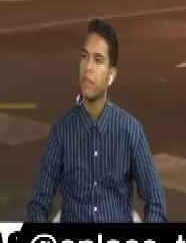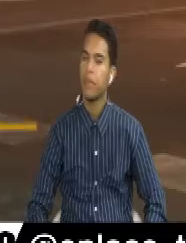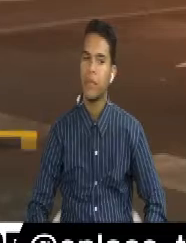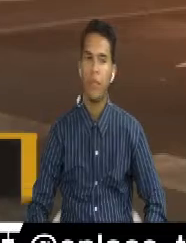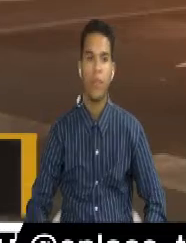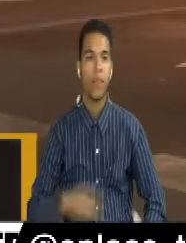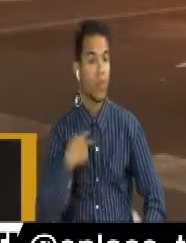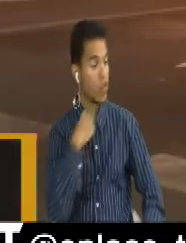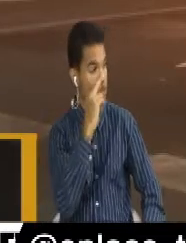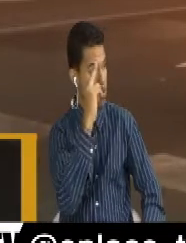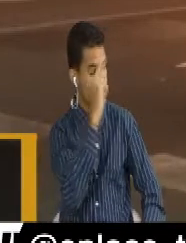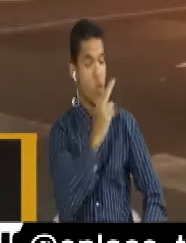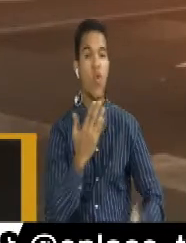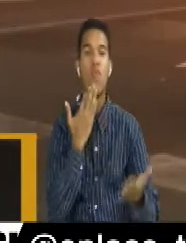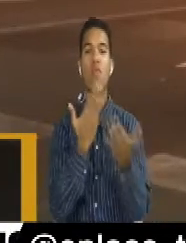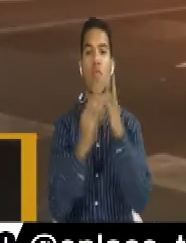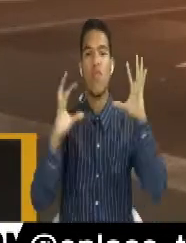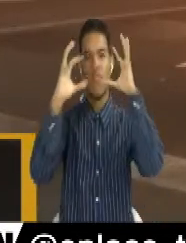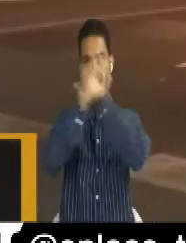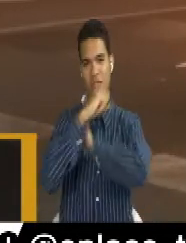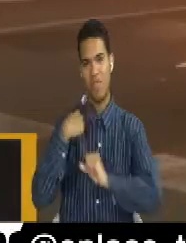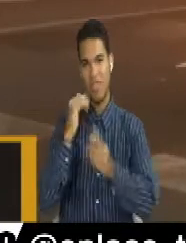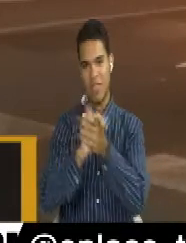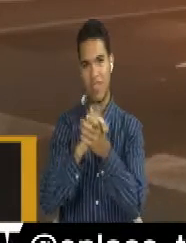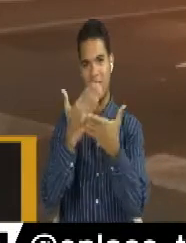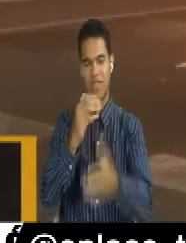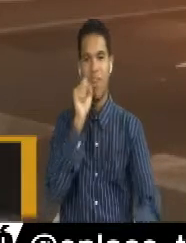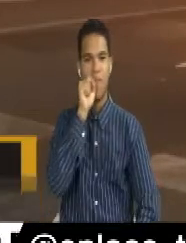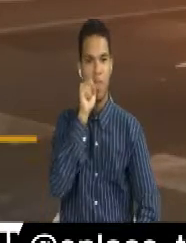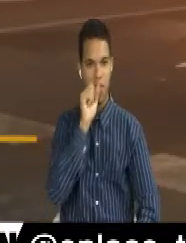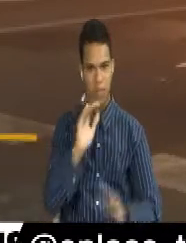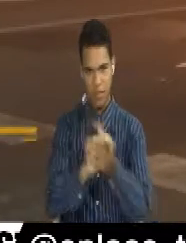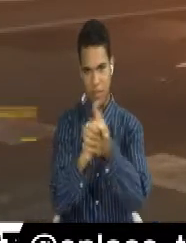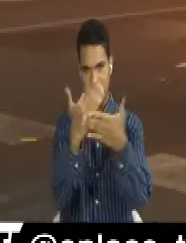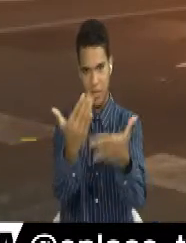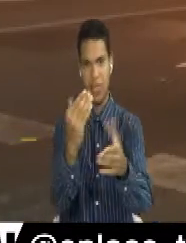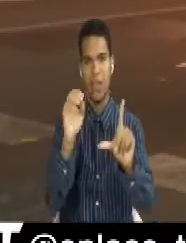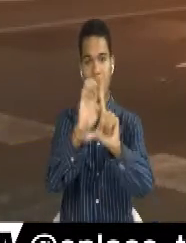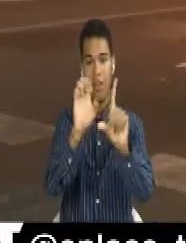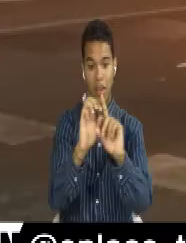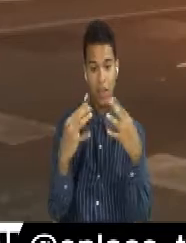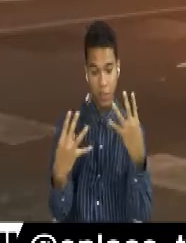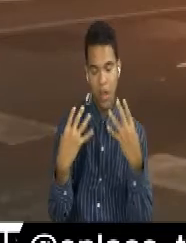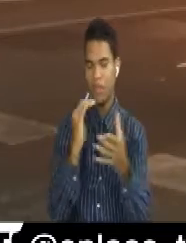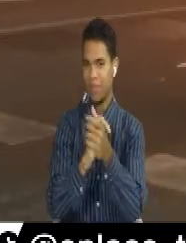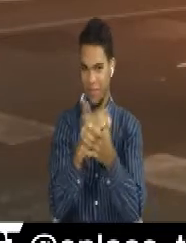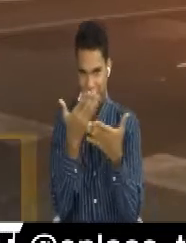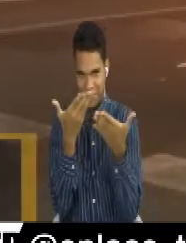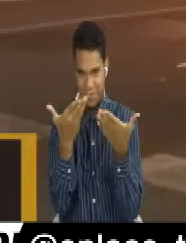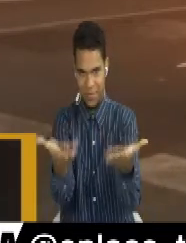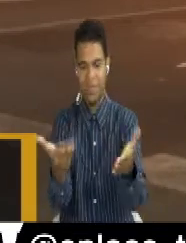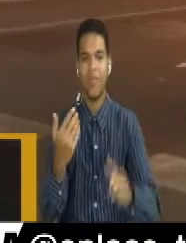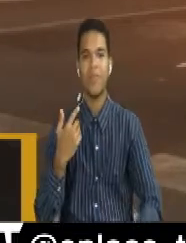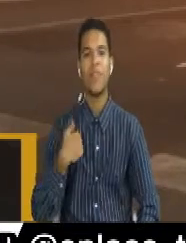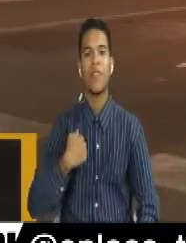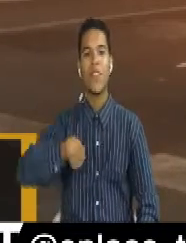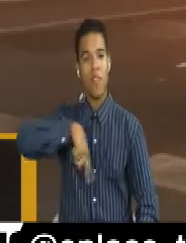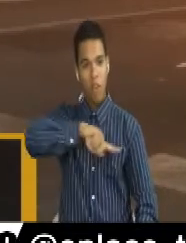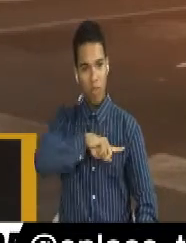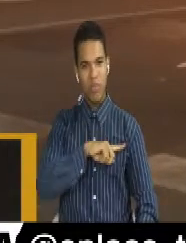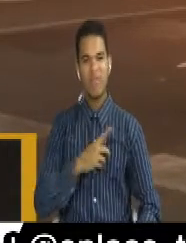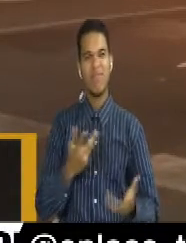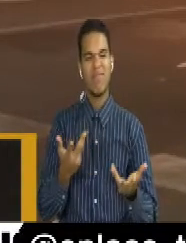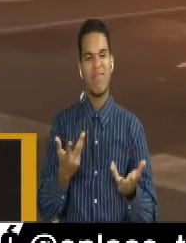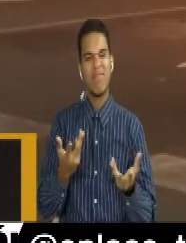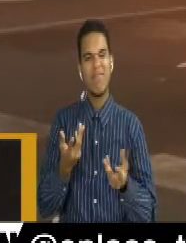¿qué tal? Buenas noches, saludo para todos en la ciudad de Barranca Bermeja, los televidentes de Enlace Noticias, Enlace Televisión, Pasión por el Deporte, Pelota